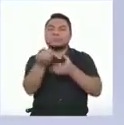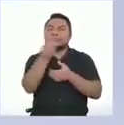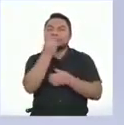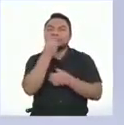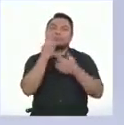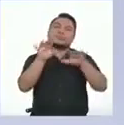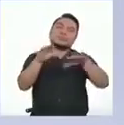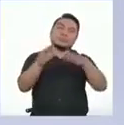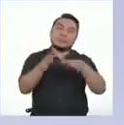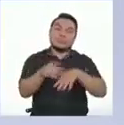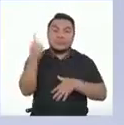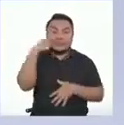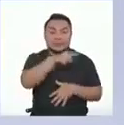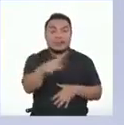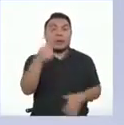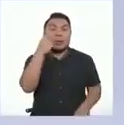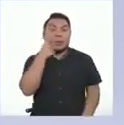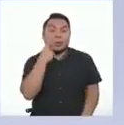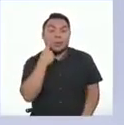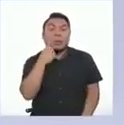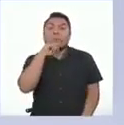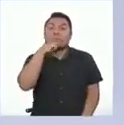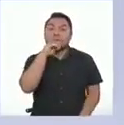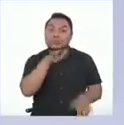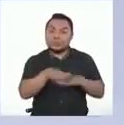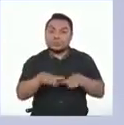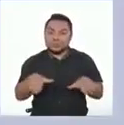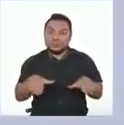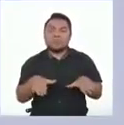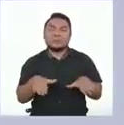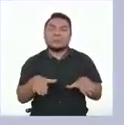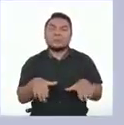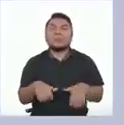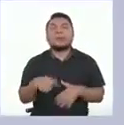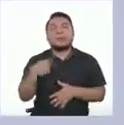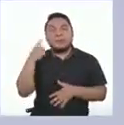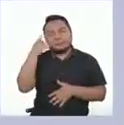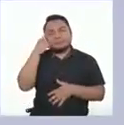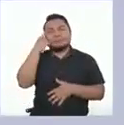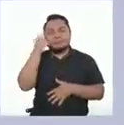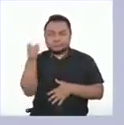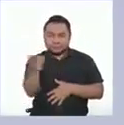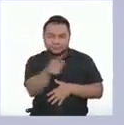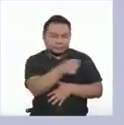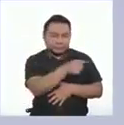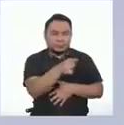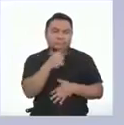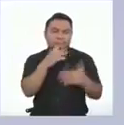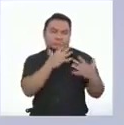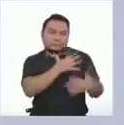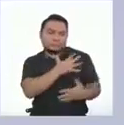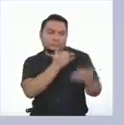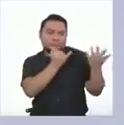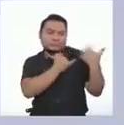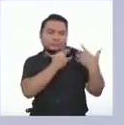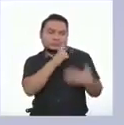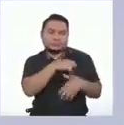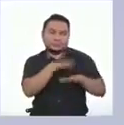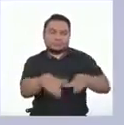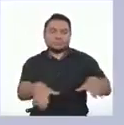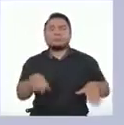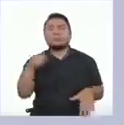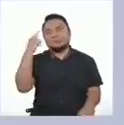aproximado tanto para chicos como para chicas. Tomando en cuenta sus características, ustedes